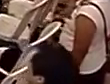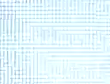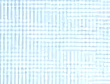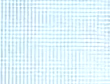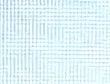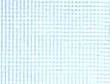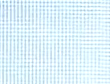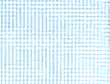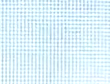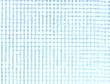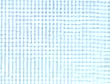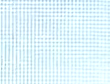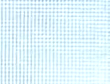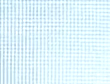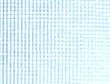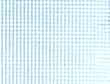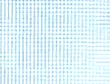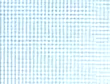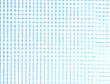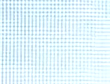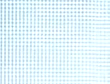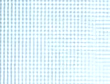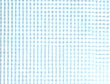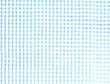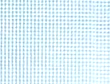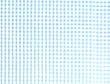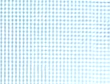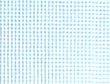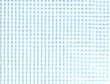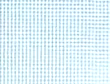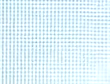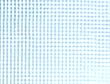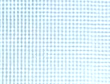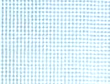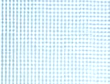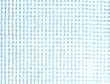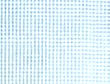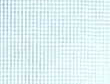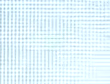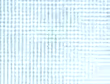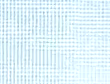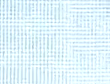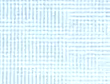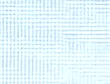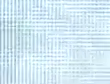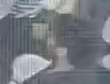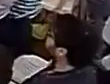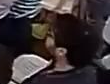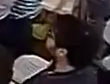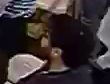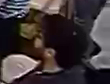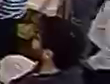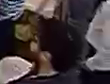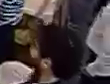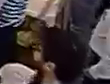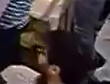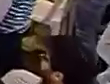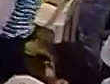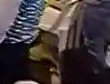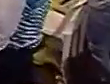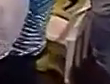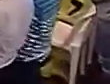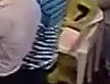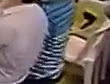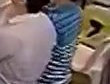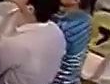Estado, el segundo mandatario en compañía de los trabajadores participaron de una segunda ceremonia, en la que resaltó el trabajo de todos quienes